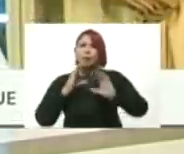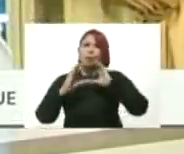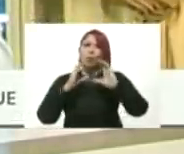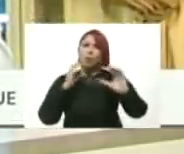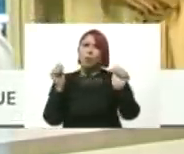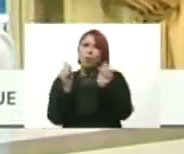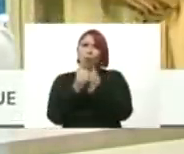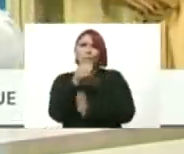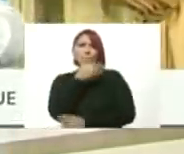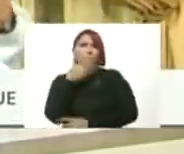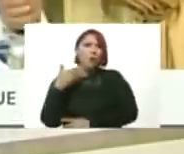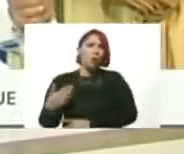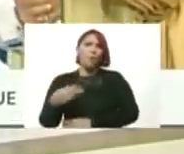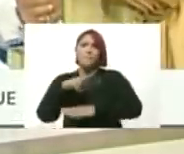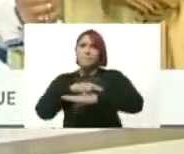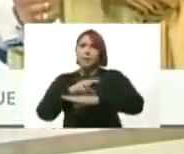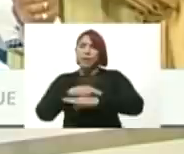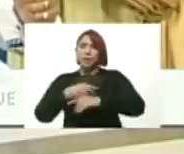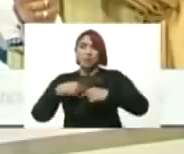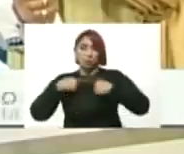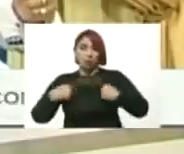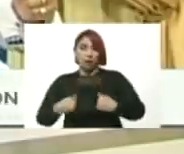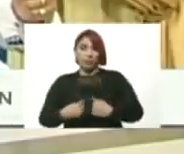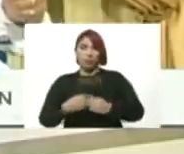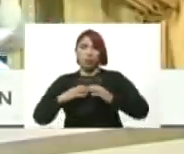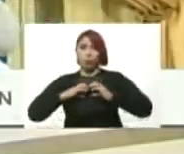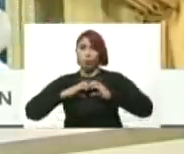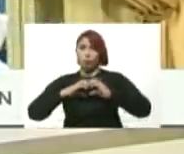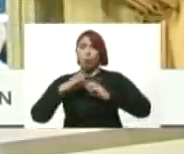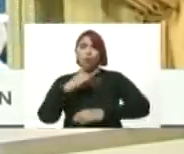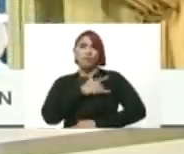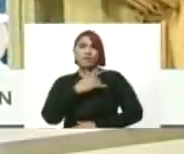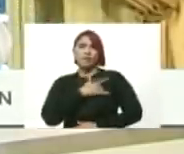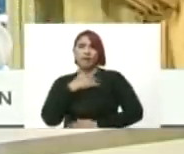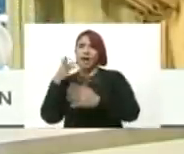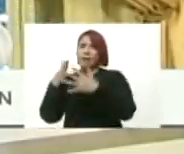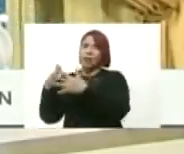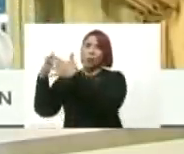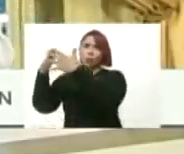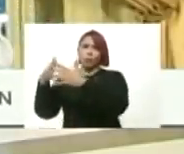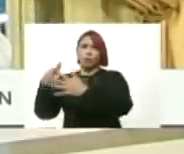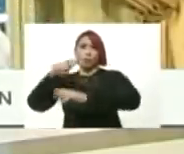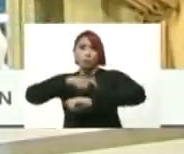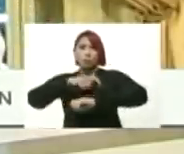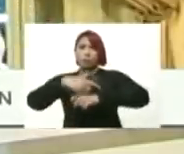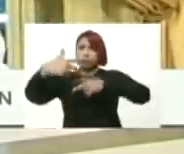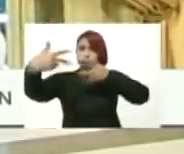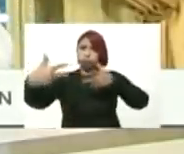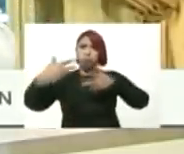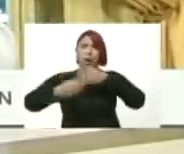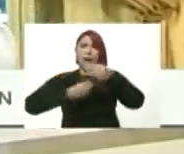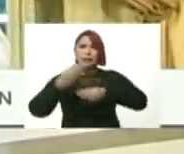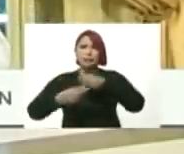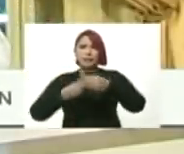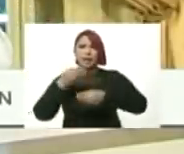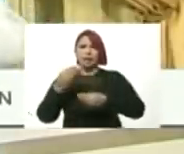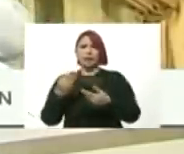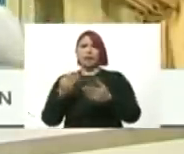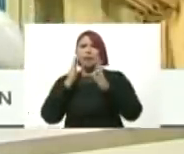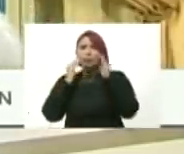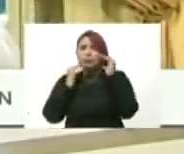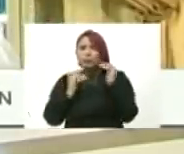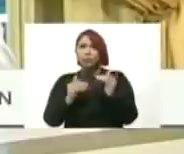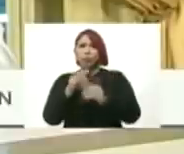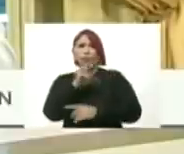el mejor médico cardiólogo de boston en tiempo real y hacerle la consulta de 23 casos